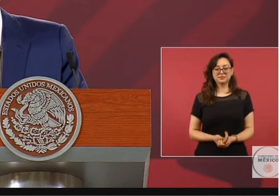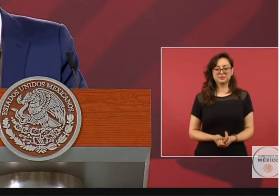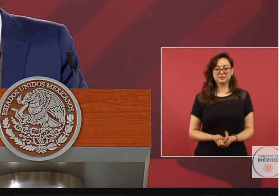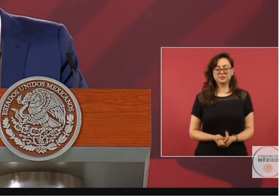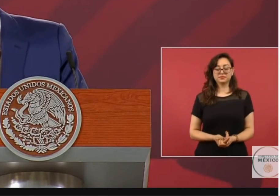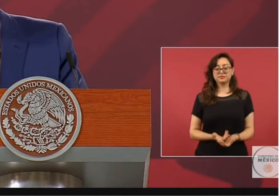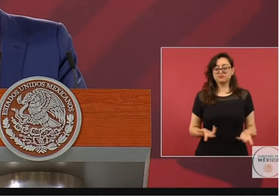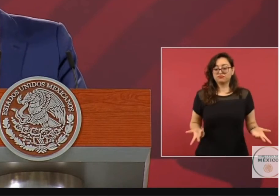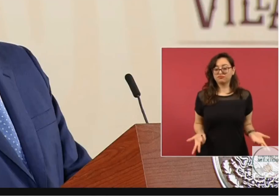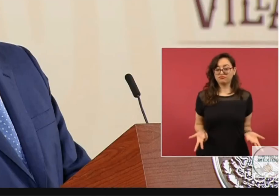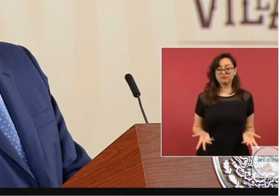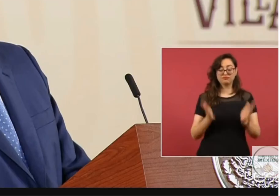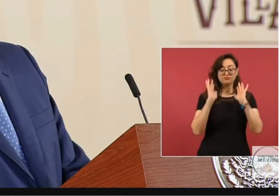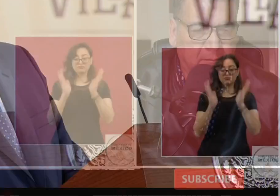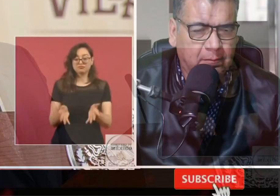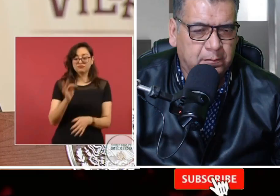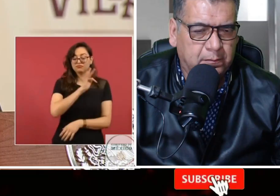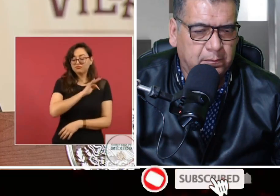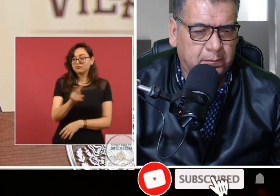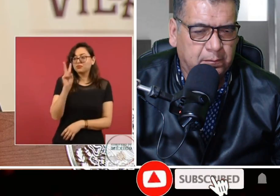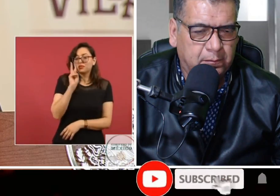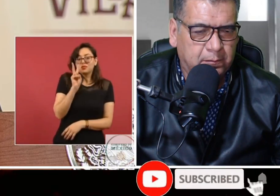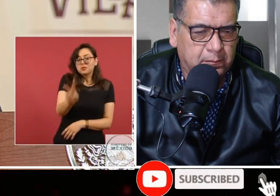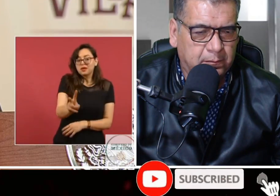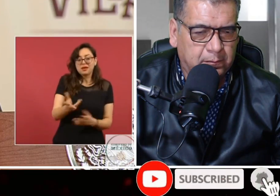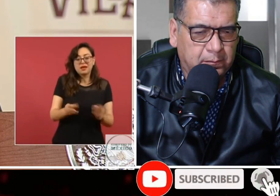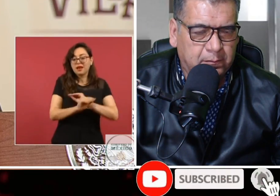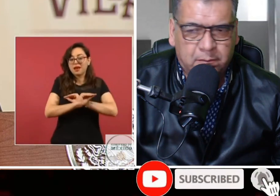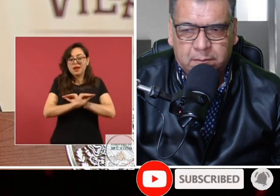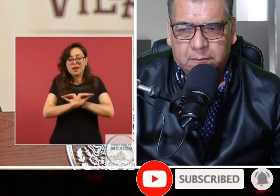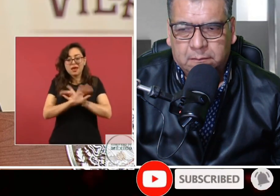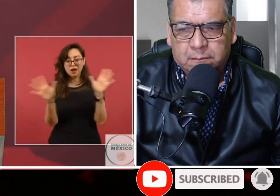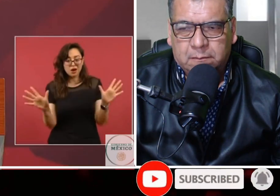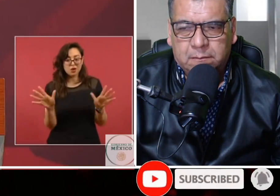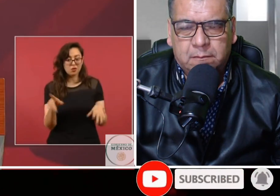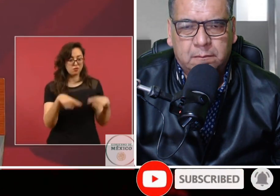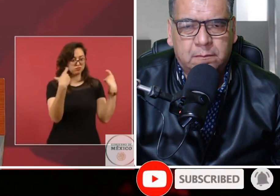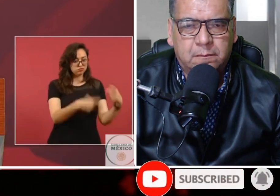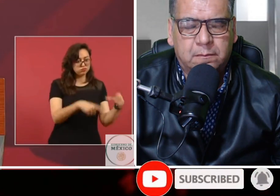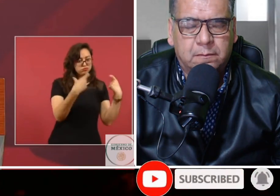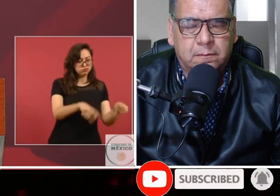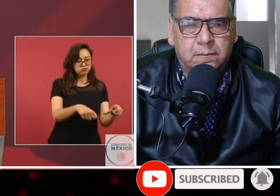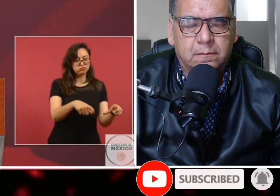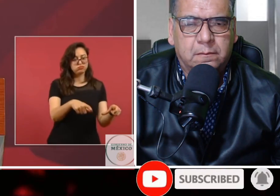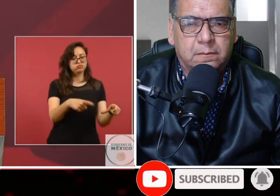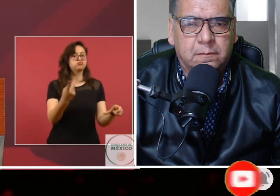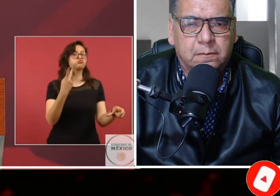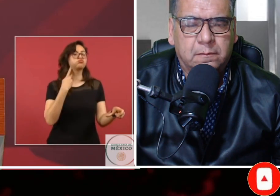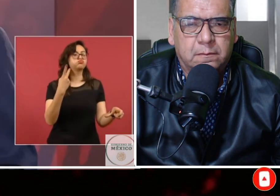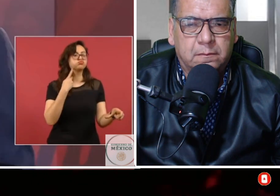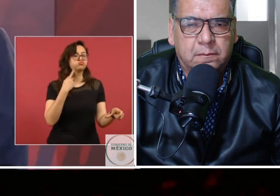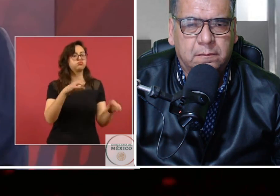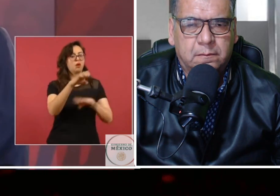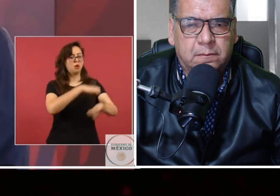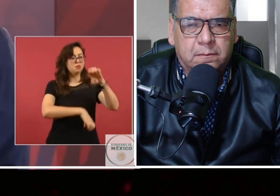al poder económico y político que mandaba en México